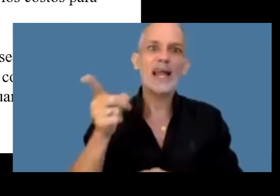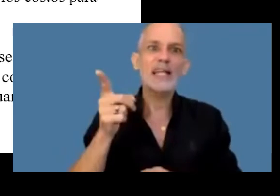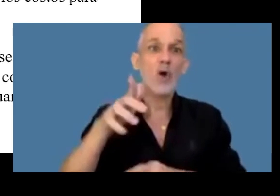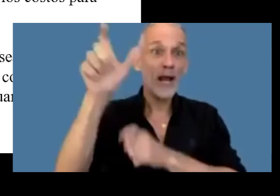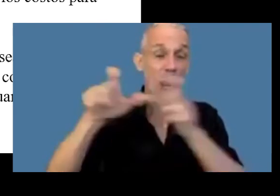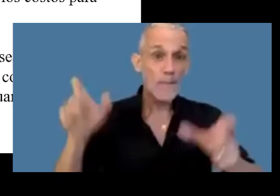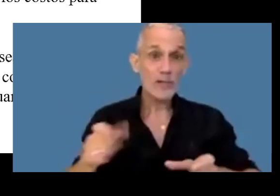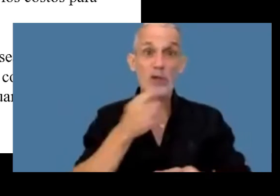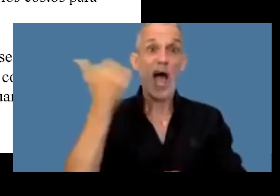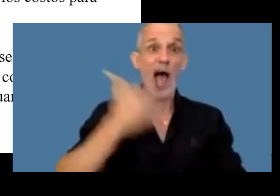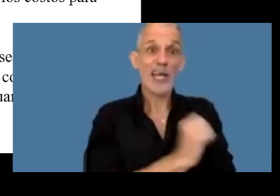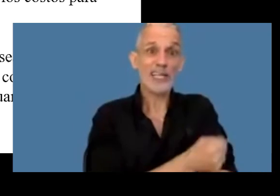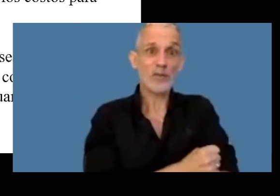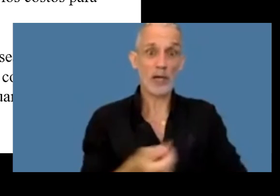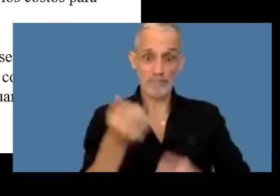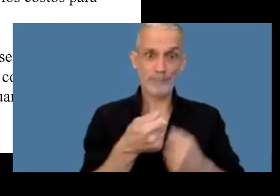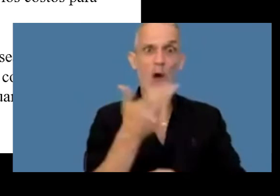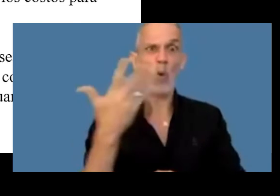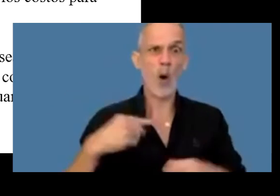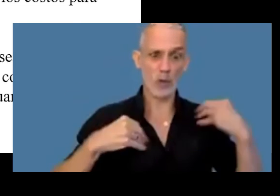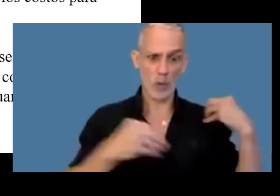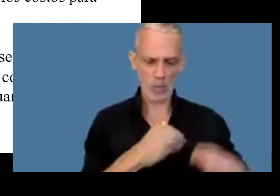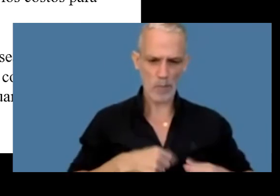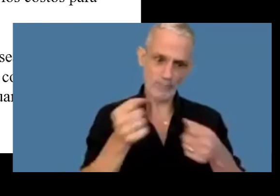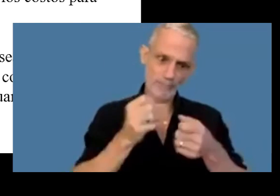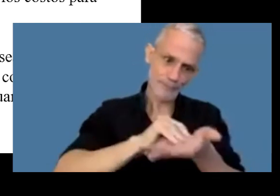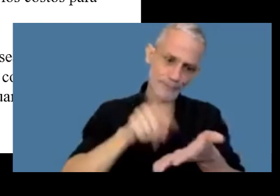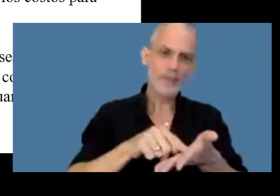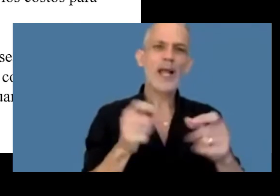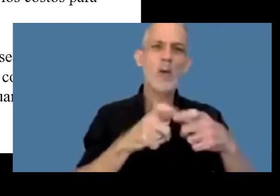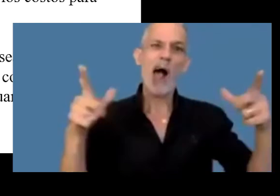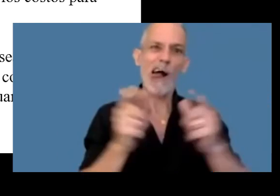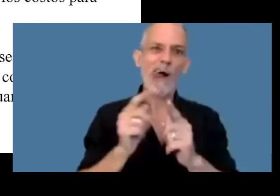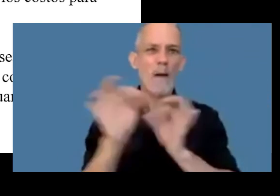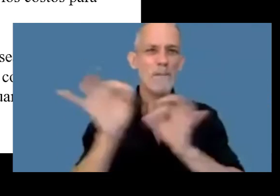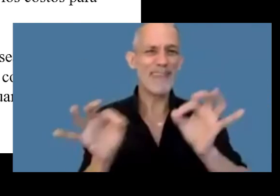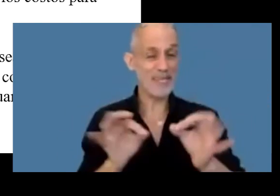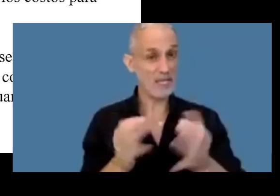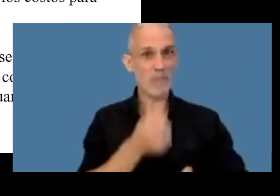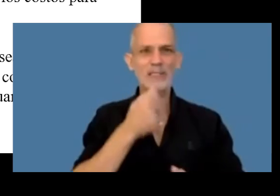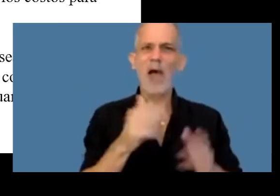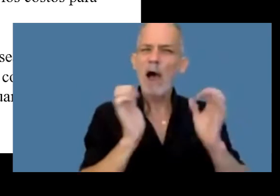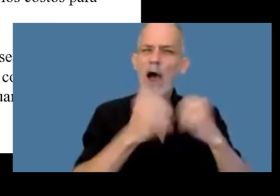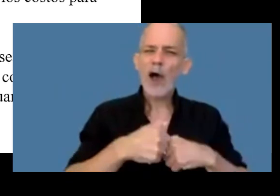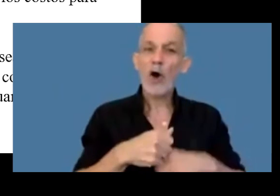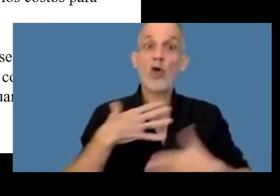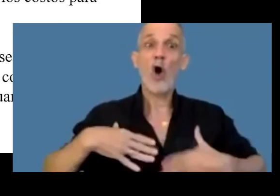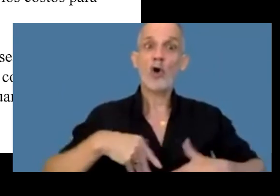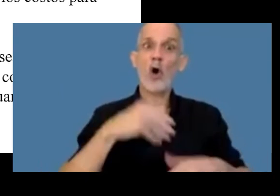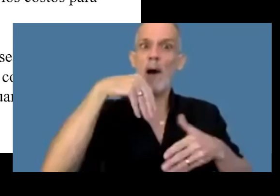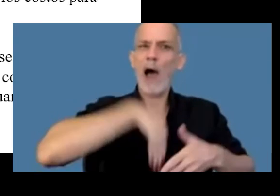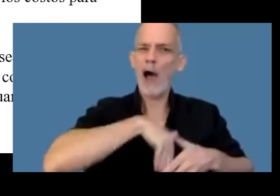tienen tatuajes y la cantidad que poseen, así como el tamaño. Si alguno lo oculta bajo la ropa,